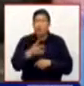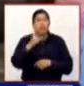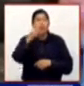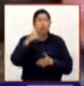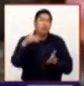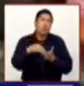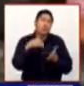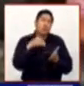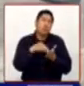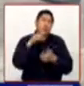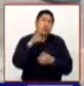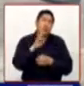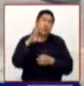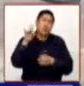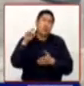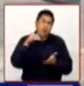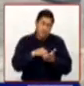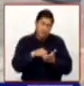de